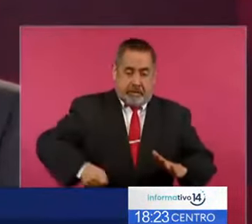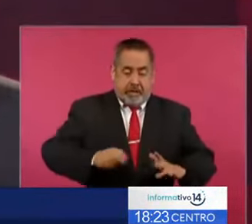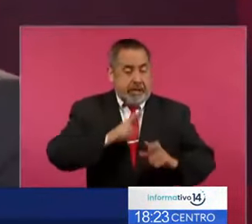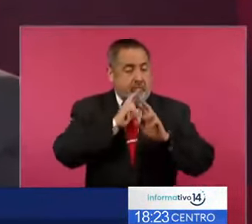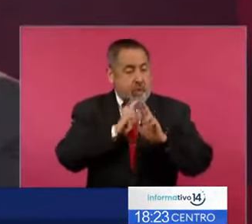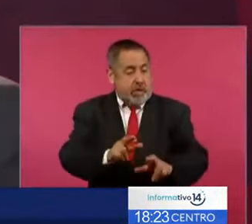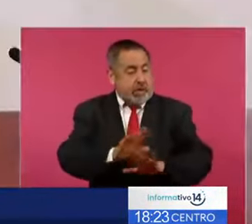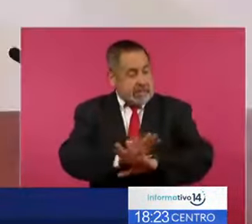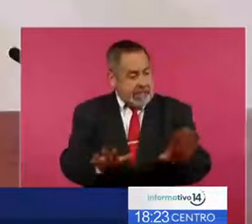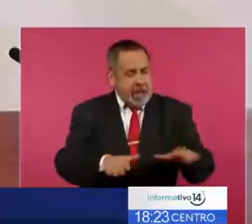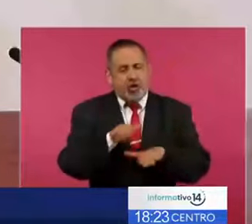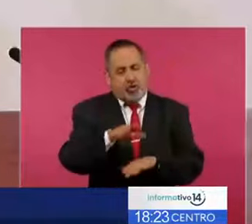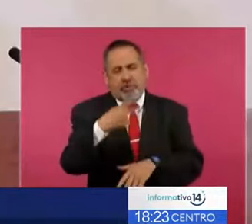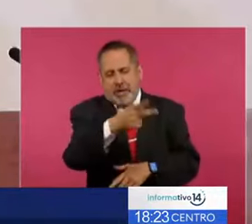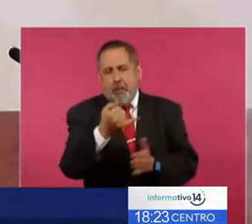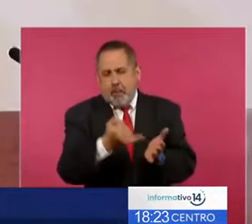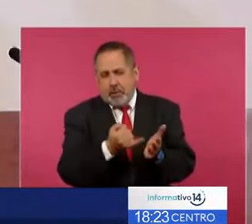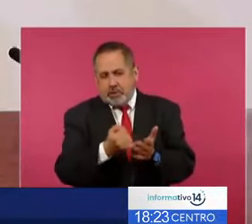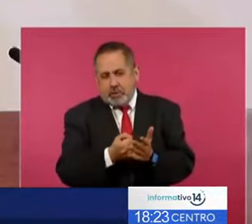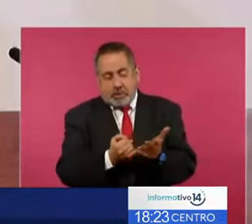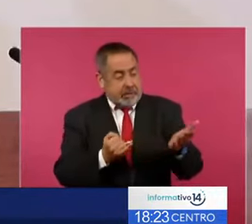resuelva sobre lo de los impuestos.